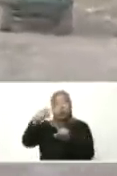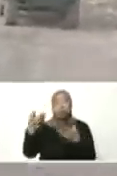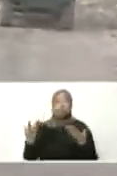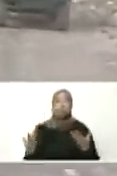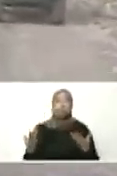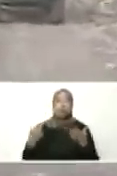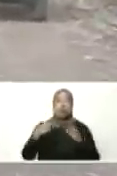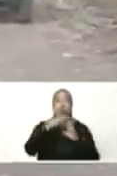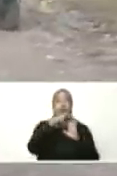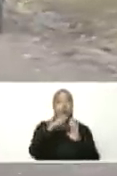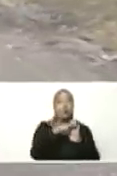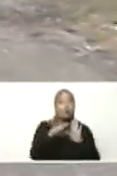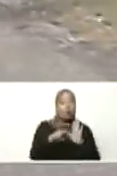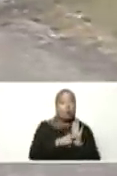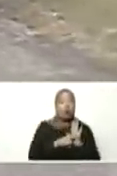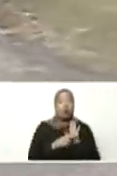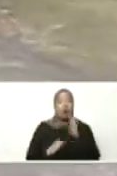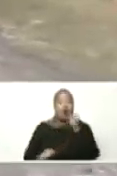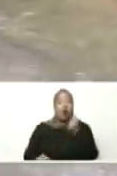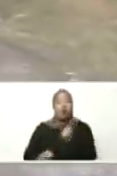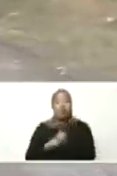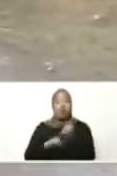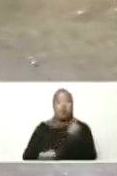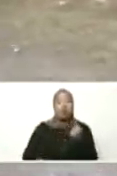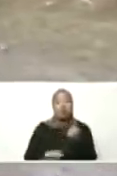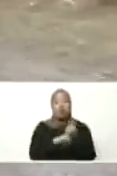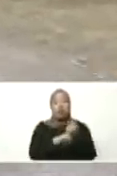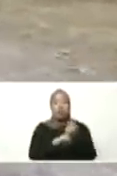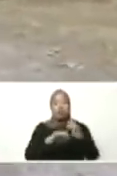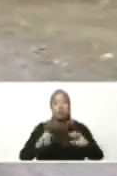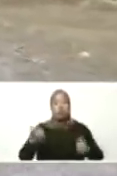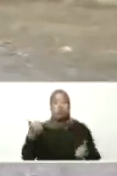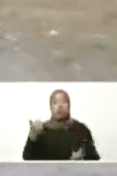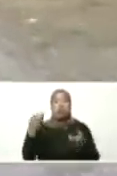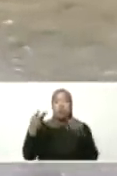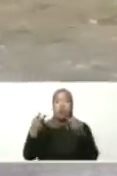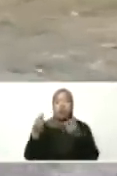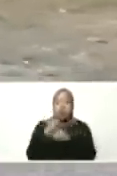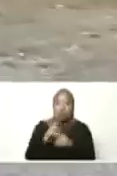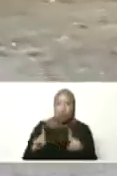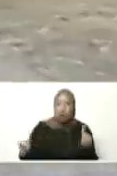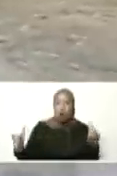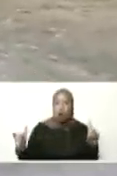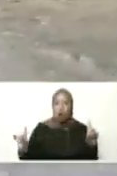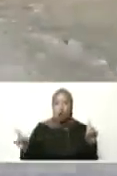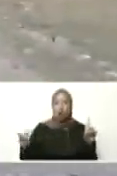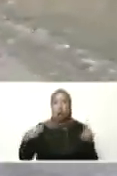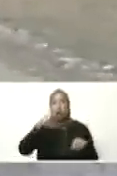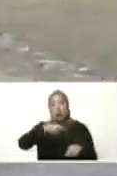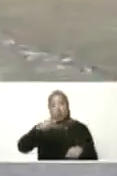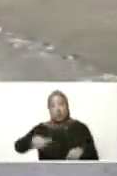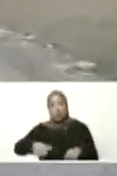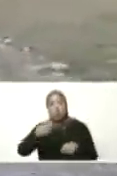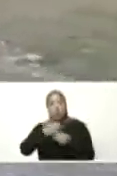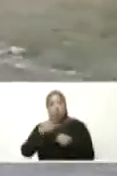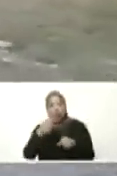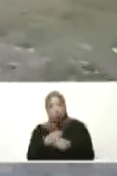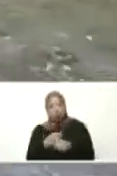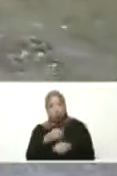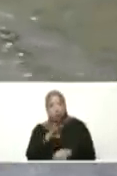las políticas que se toman contribuyen a un modelo sustancialmente democrático y de autogestión general.